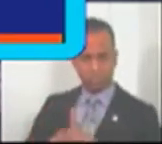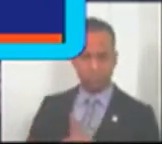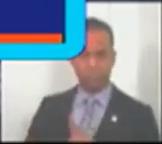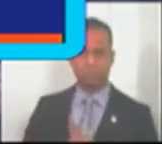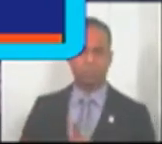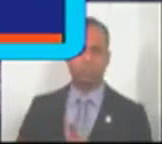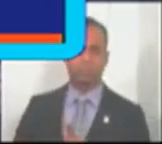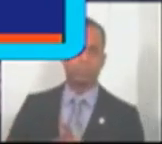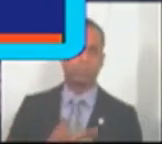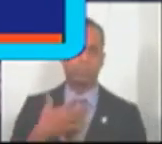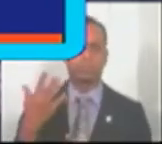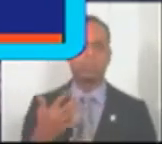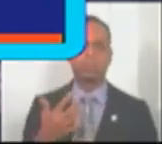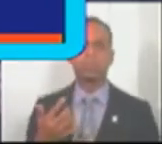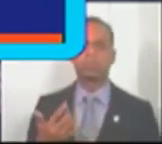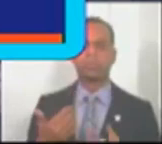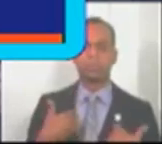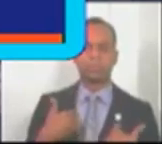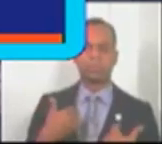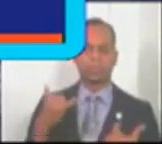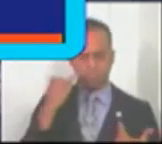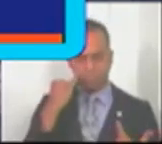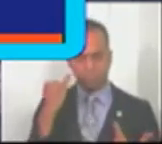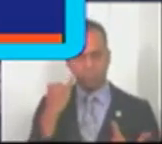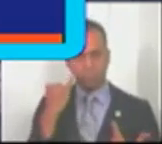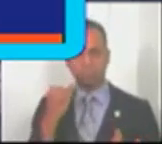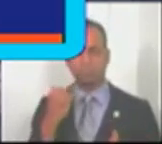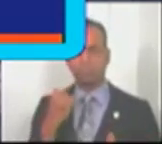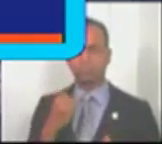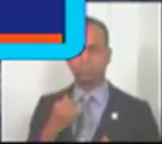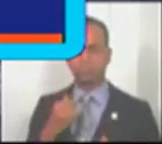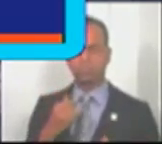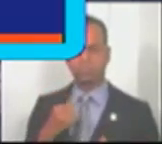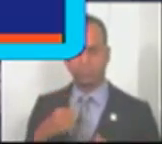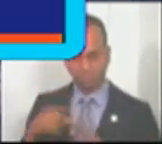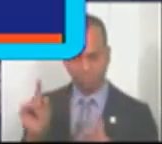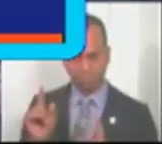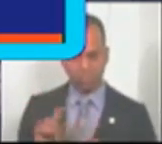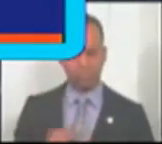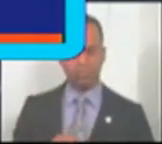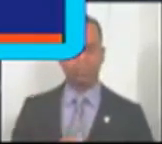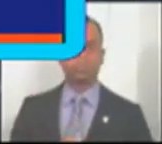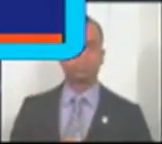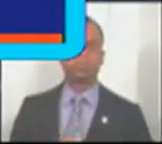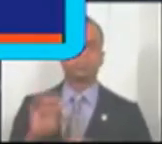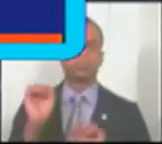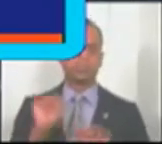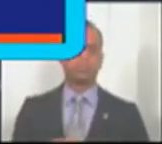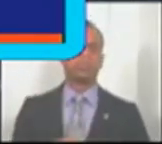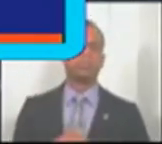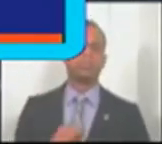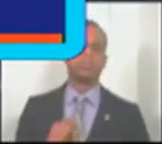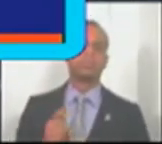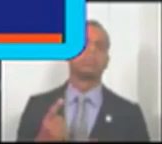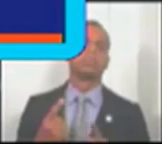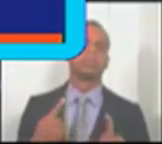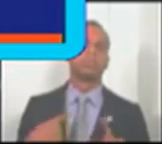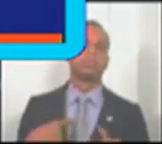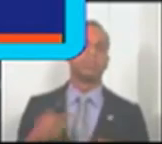años, tener noticia del que se había ido, ahora se puede realizar